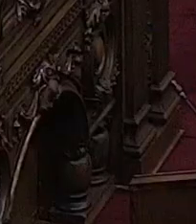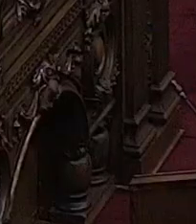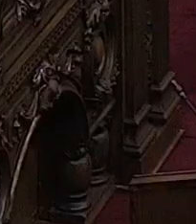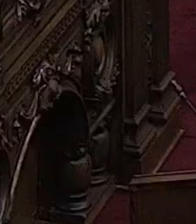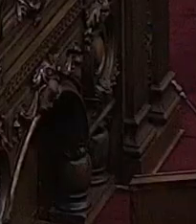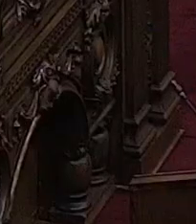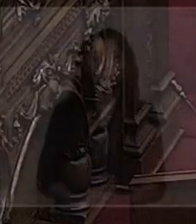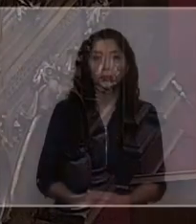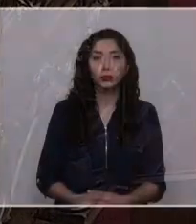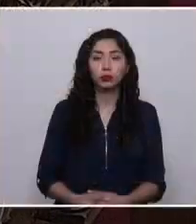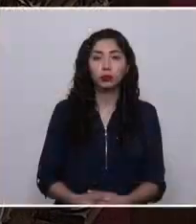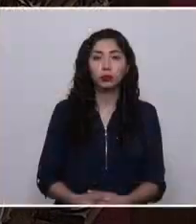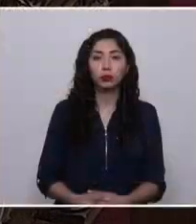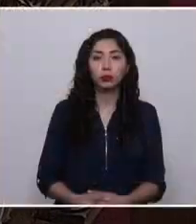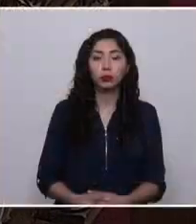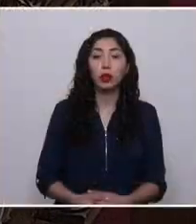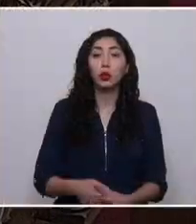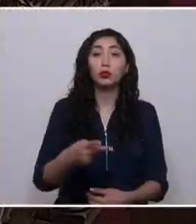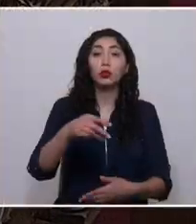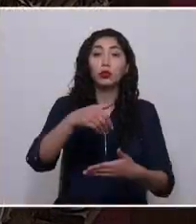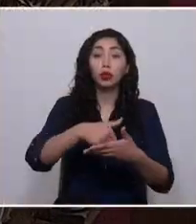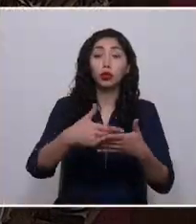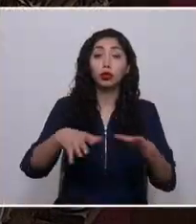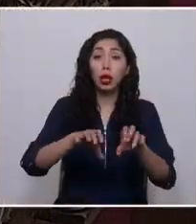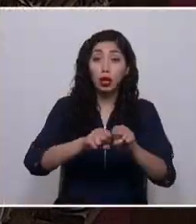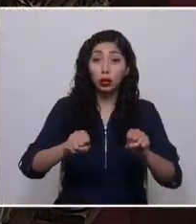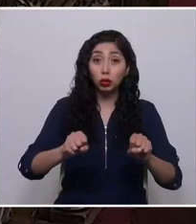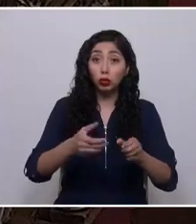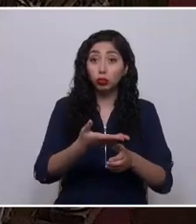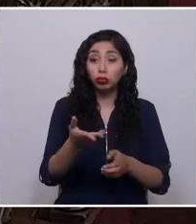¿Han emitido su voto, señoras y señores convencionales?